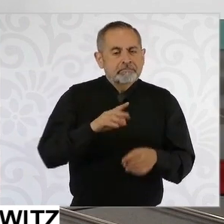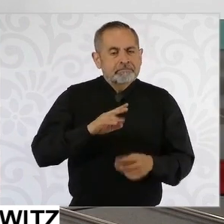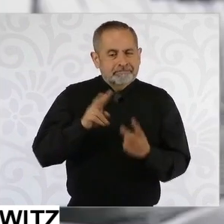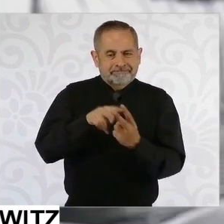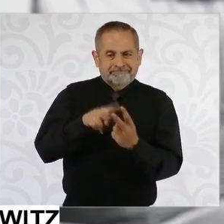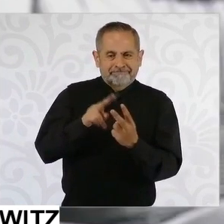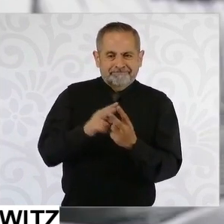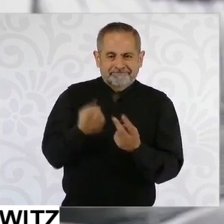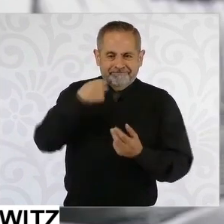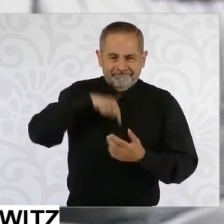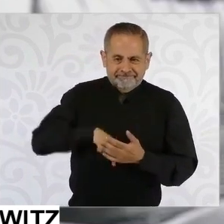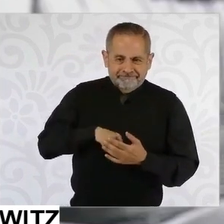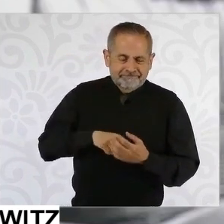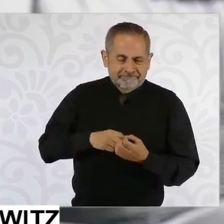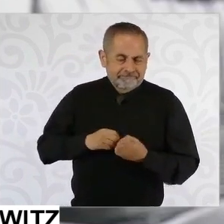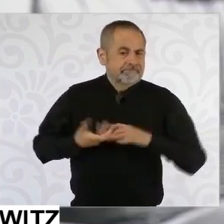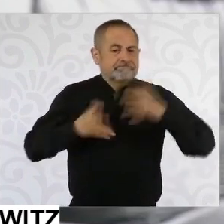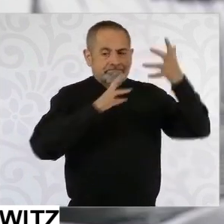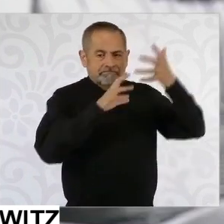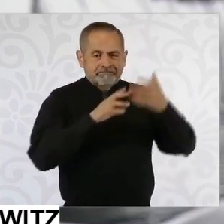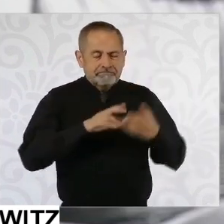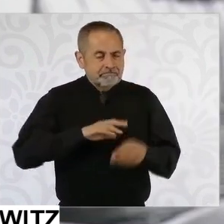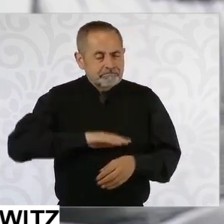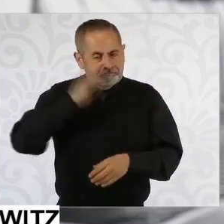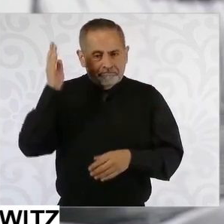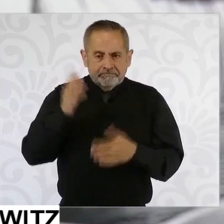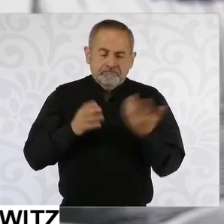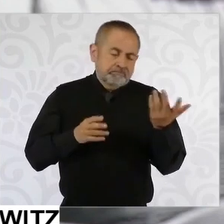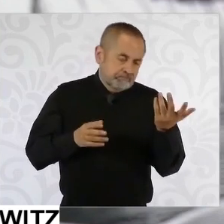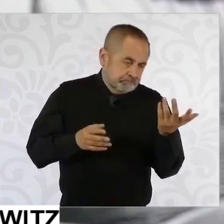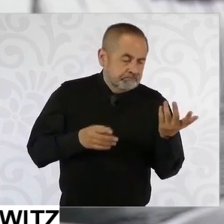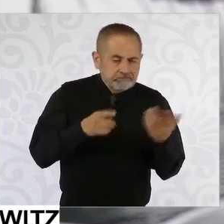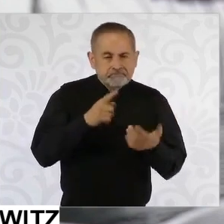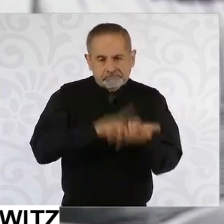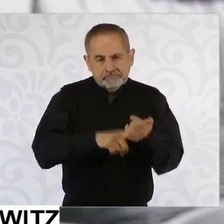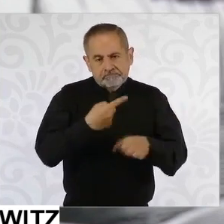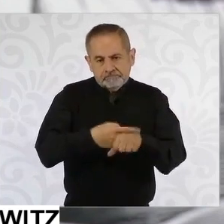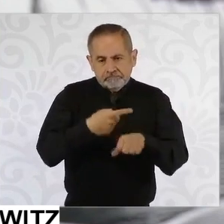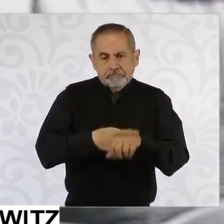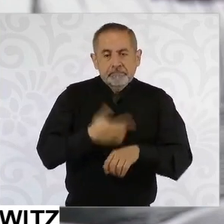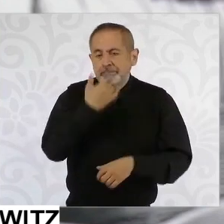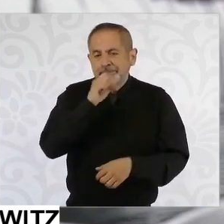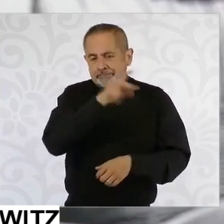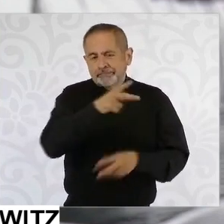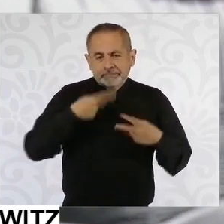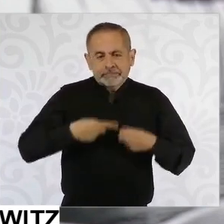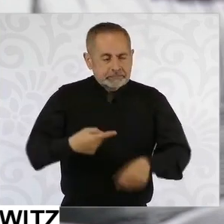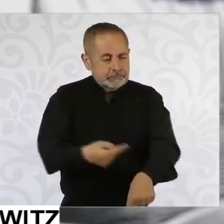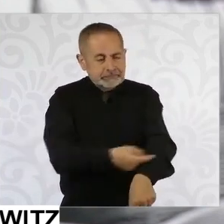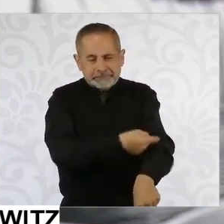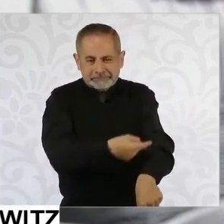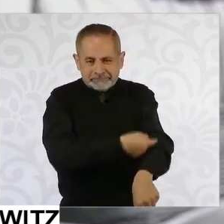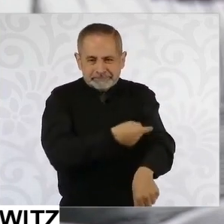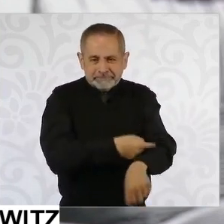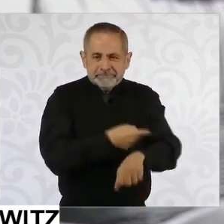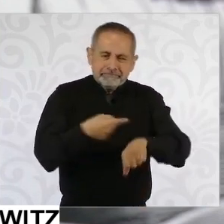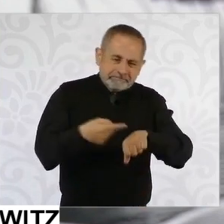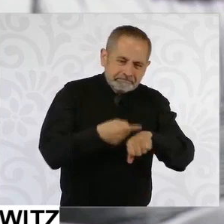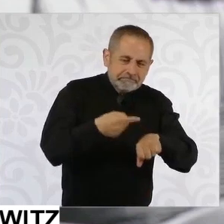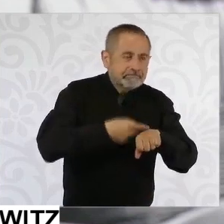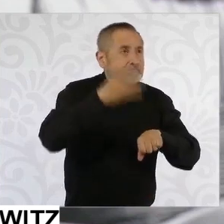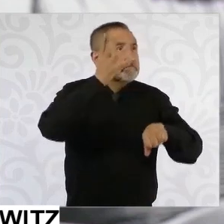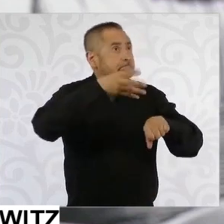bacterias. Además, las personas que reciben este tipo de alimentación frecuentemente tienen un